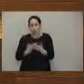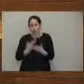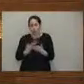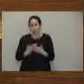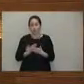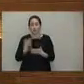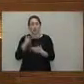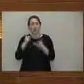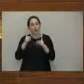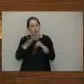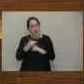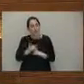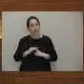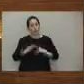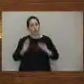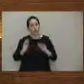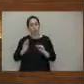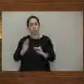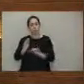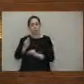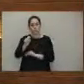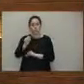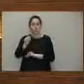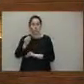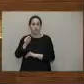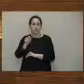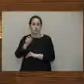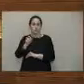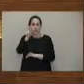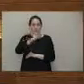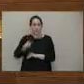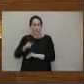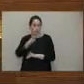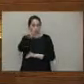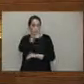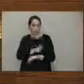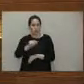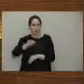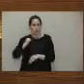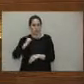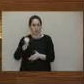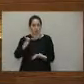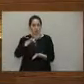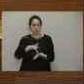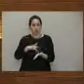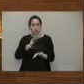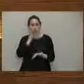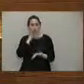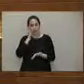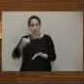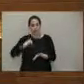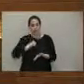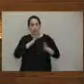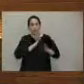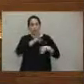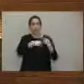una circunstancia en la cual los potenciales herederos de una persona fallecida tras un periodo de estancia en el ERA